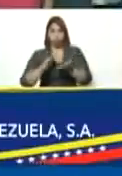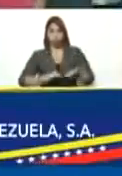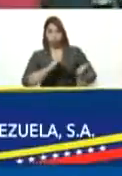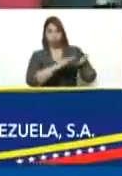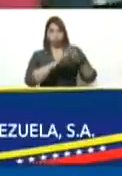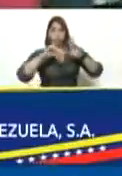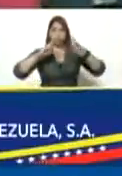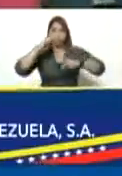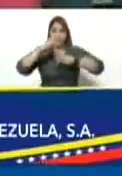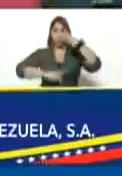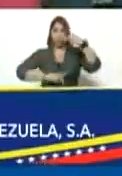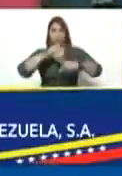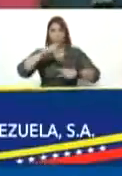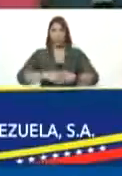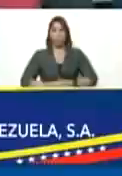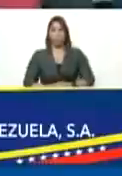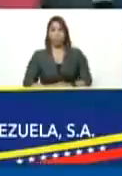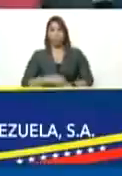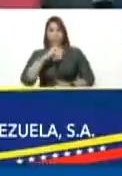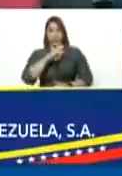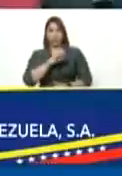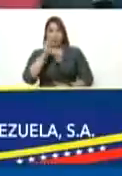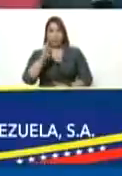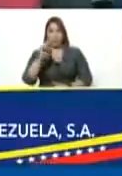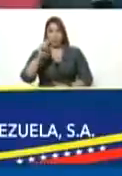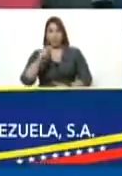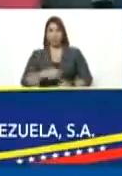temas productivos de los CPT.